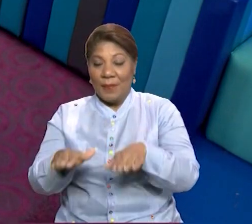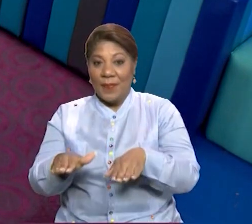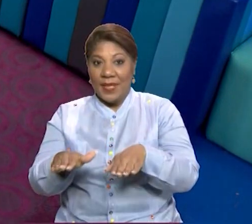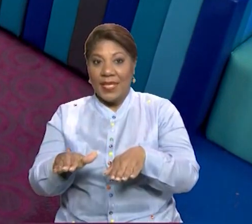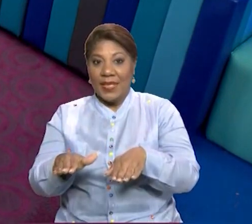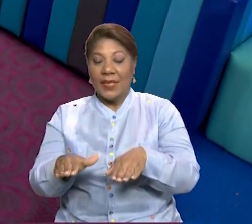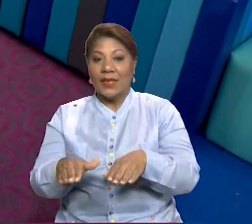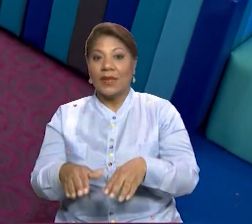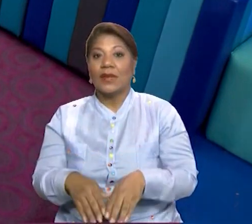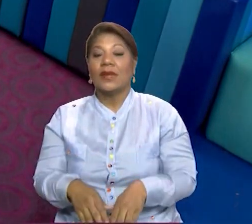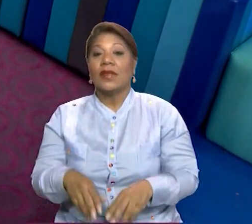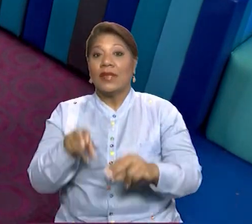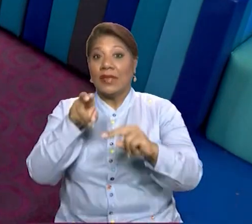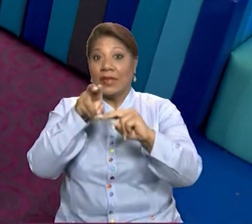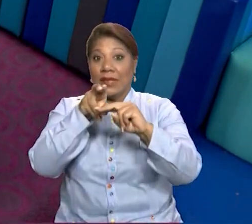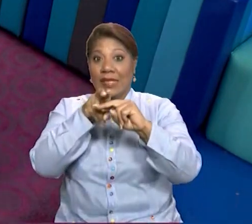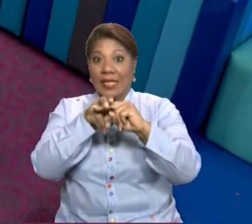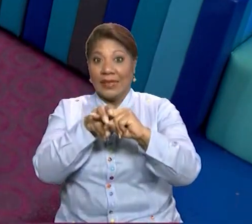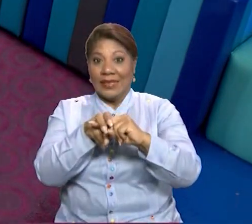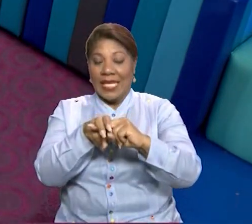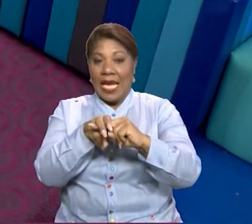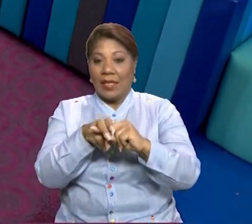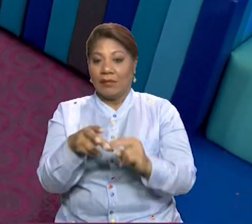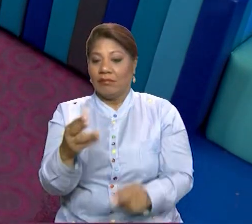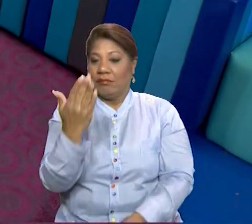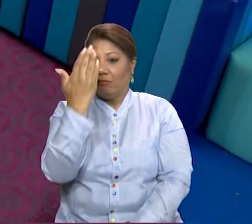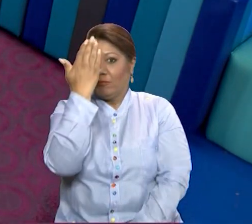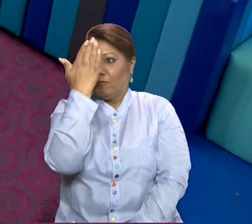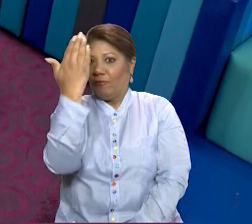Se van a sentar frente a él.